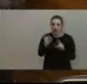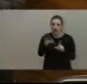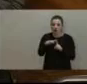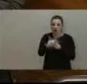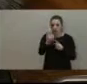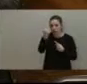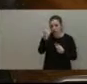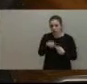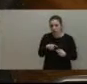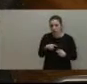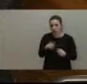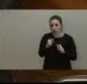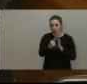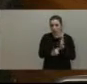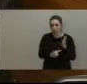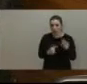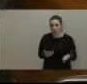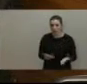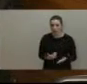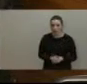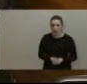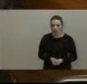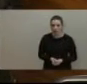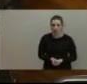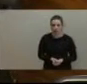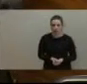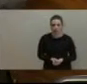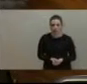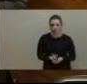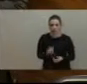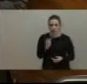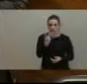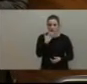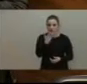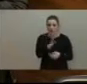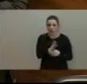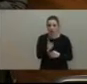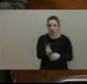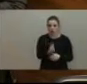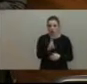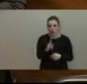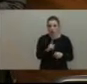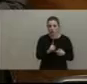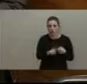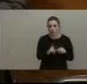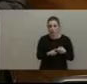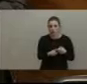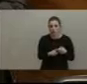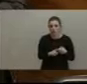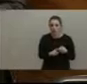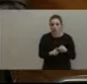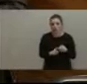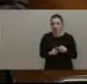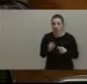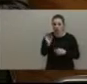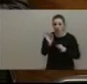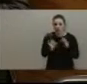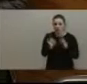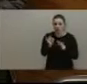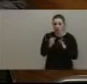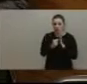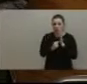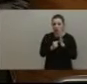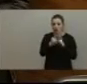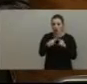contextualizar los datos. 2 ejemplos. En primer lugar, el índice da una puntuación media, pero